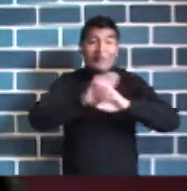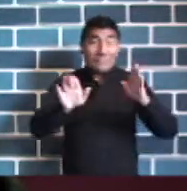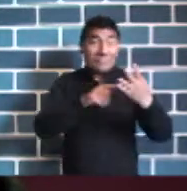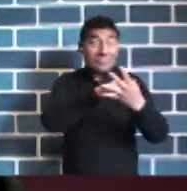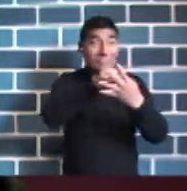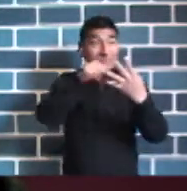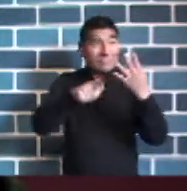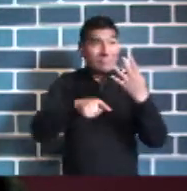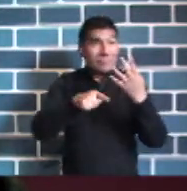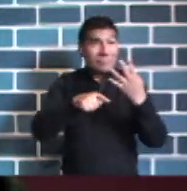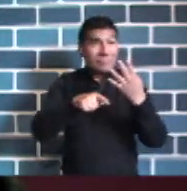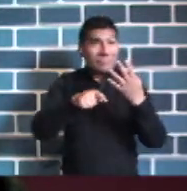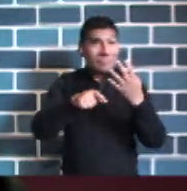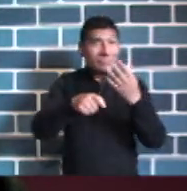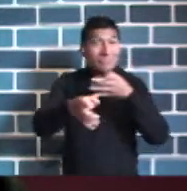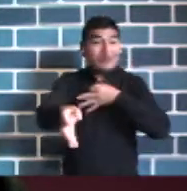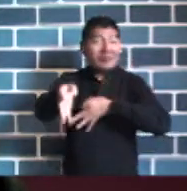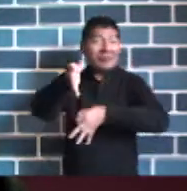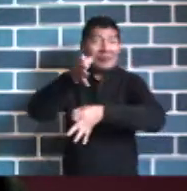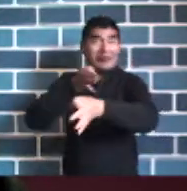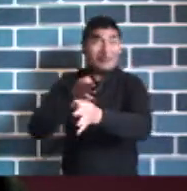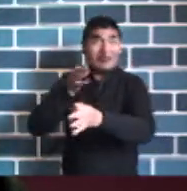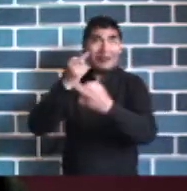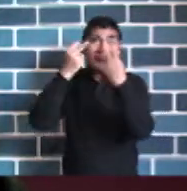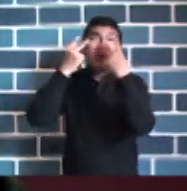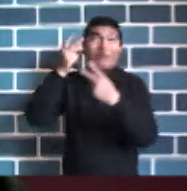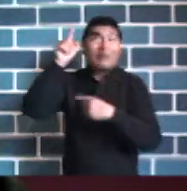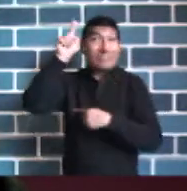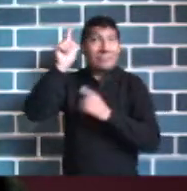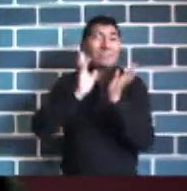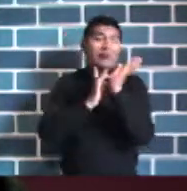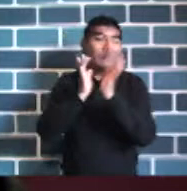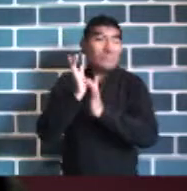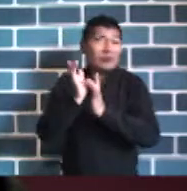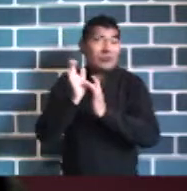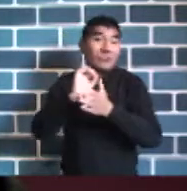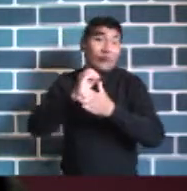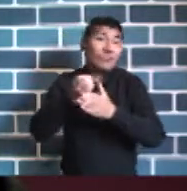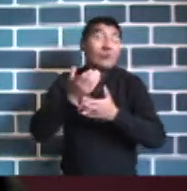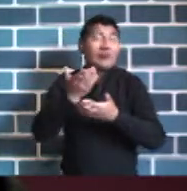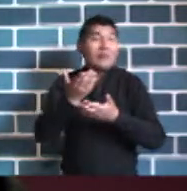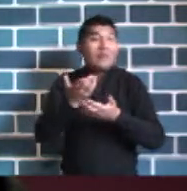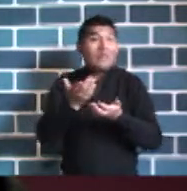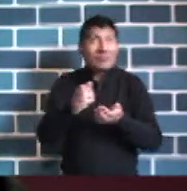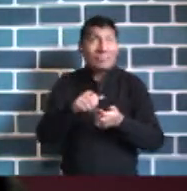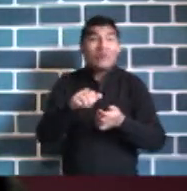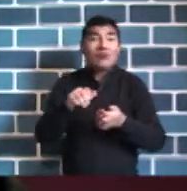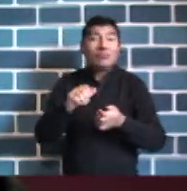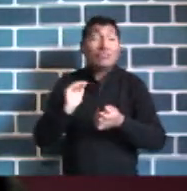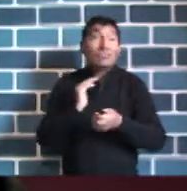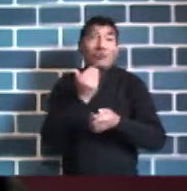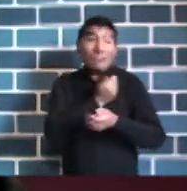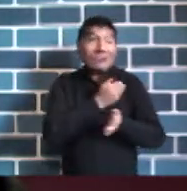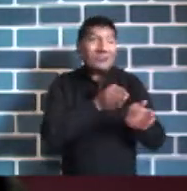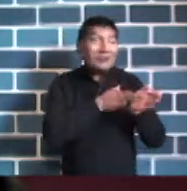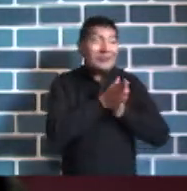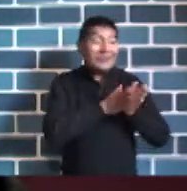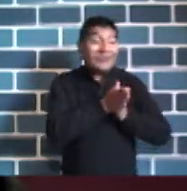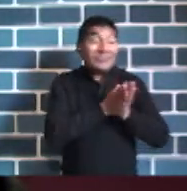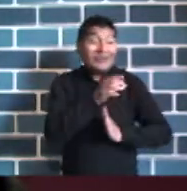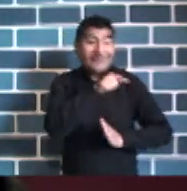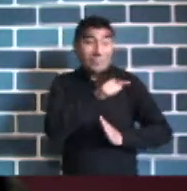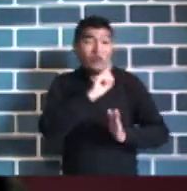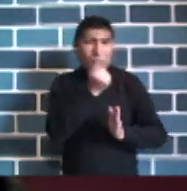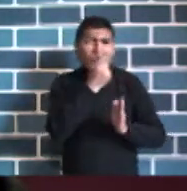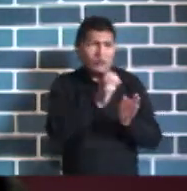eso reemplaza ponerse en la escucha de jesús o dicho de otro modo nuestros afanes solo tendrán